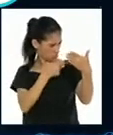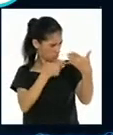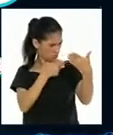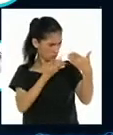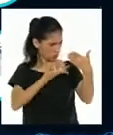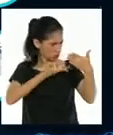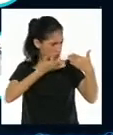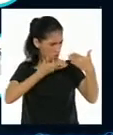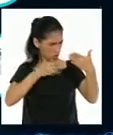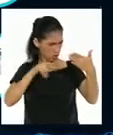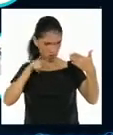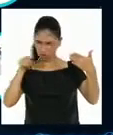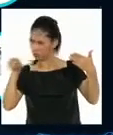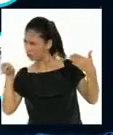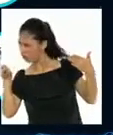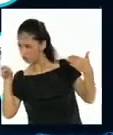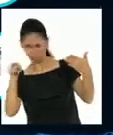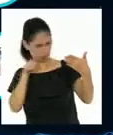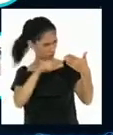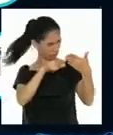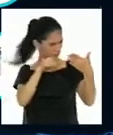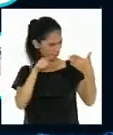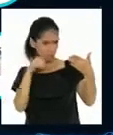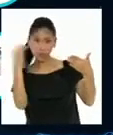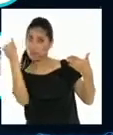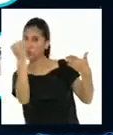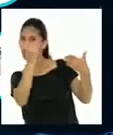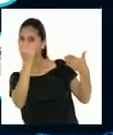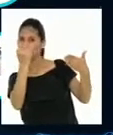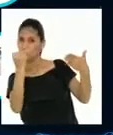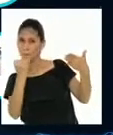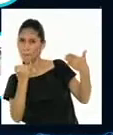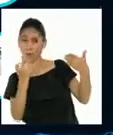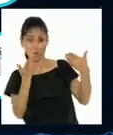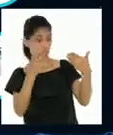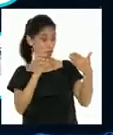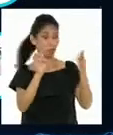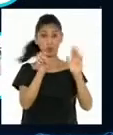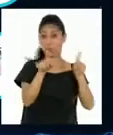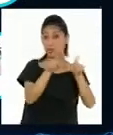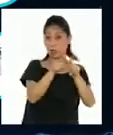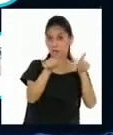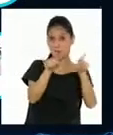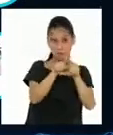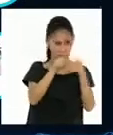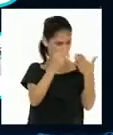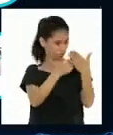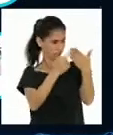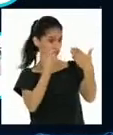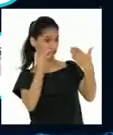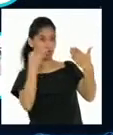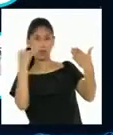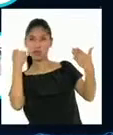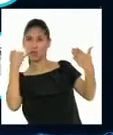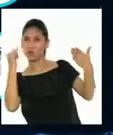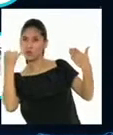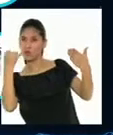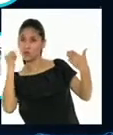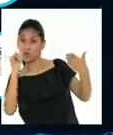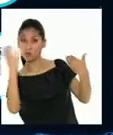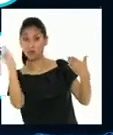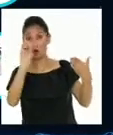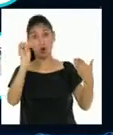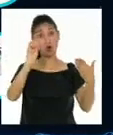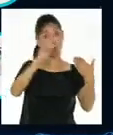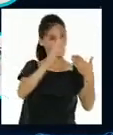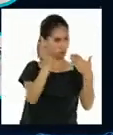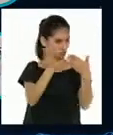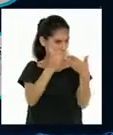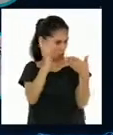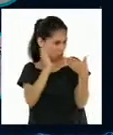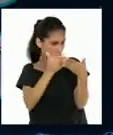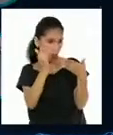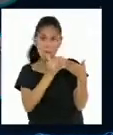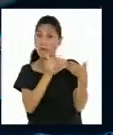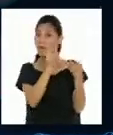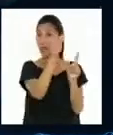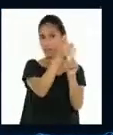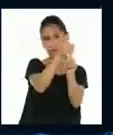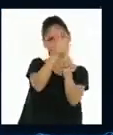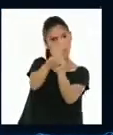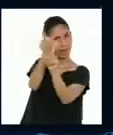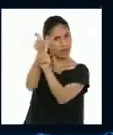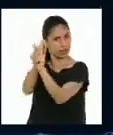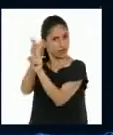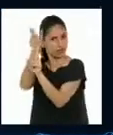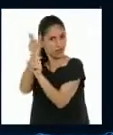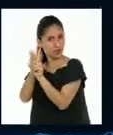o gráficas de todo tipo, como documentos académicos, actas e informes o documentos personales. En tercer